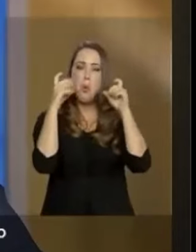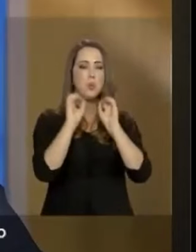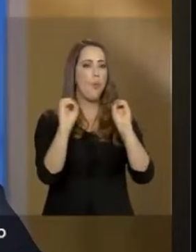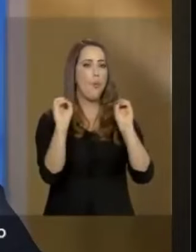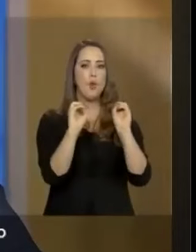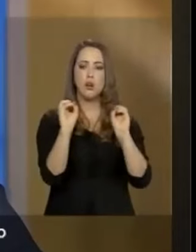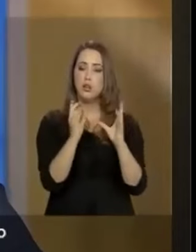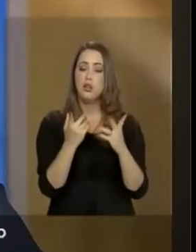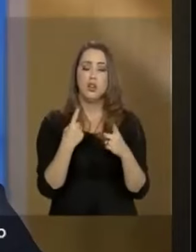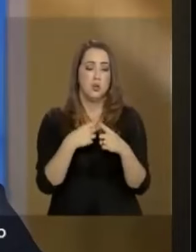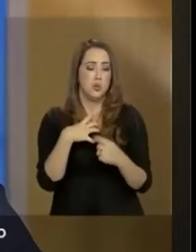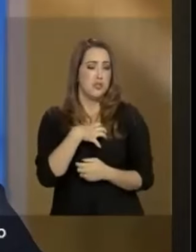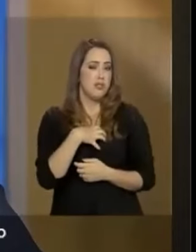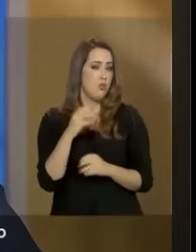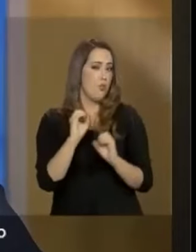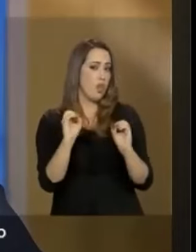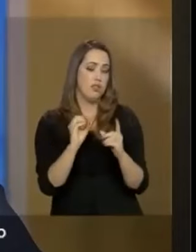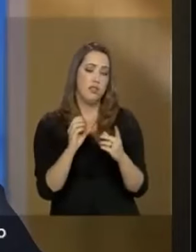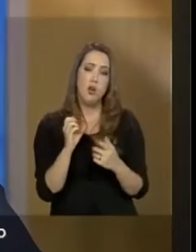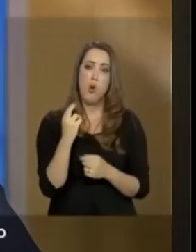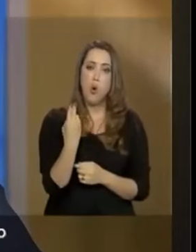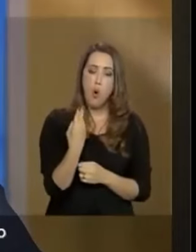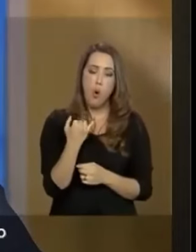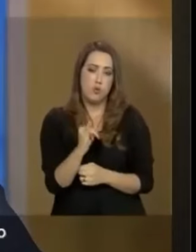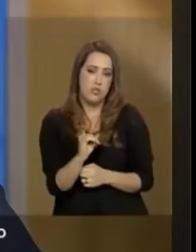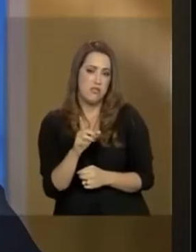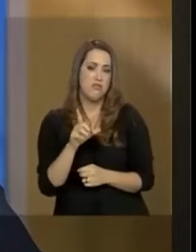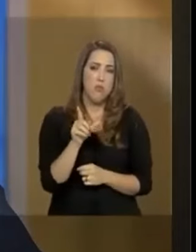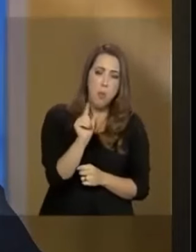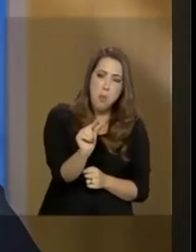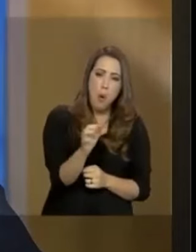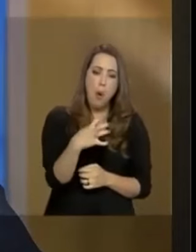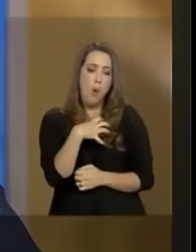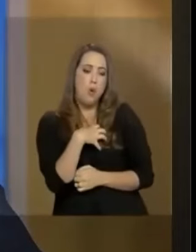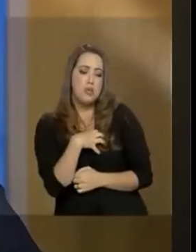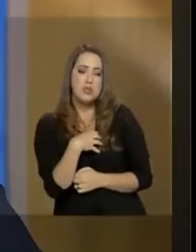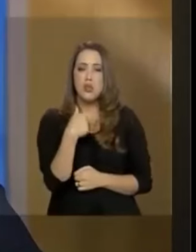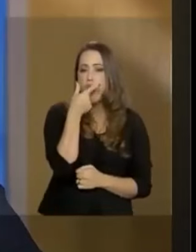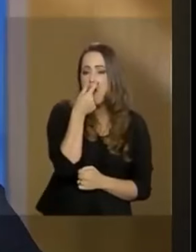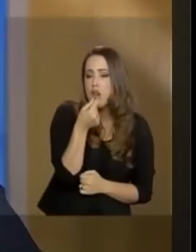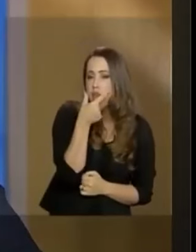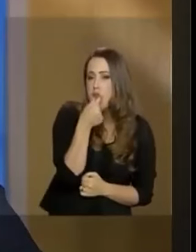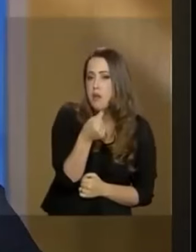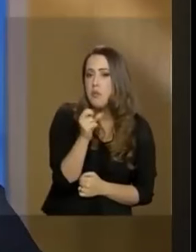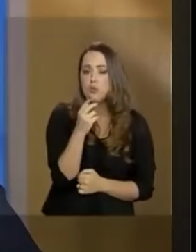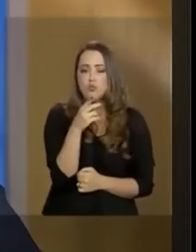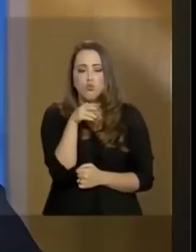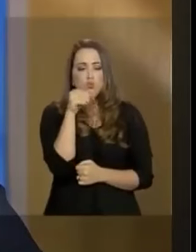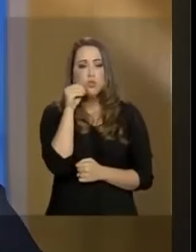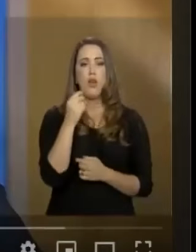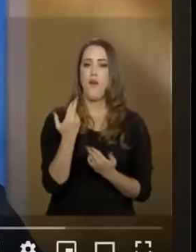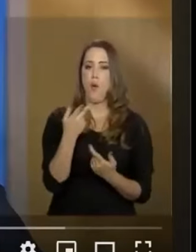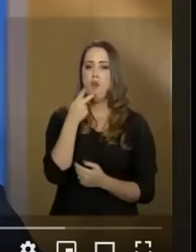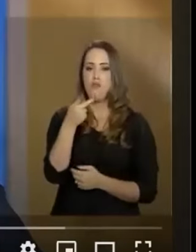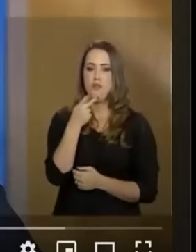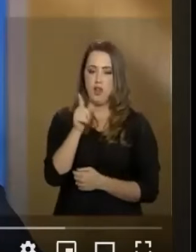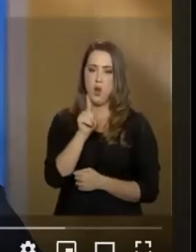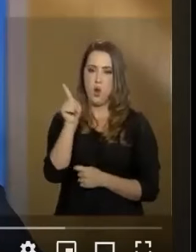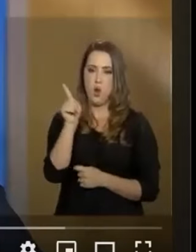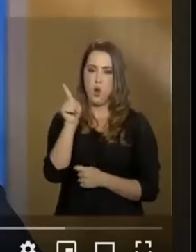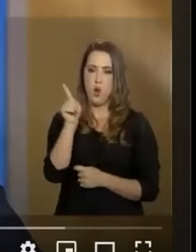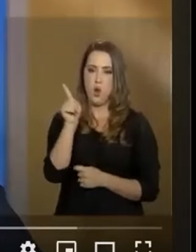Nada sentiria ou Obrigado. seria, quando muito, acometido de uma gripezinha ou resfriadinho, como bem